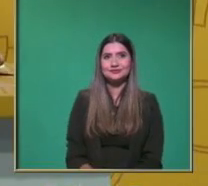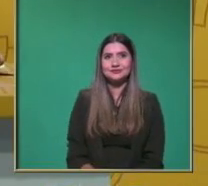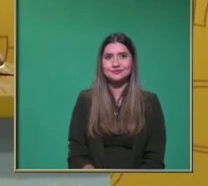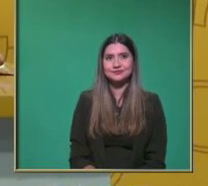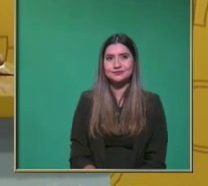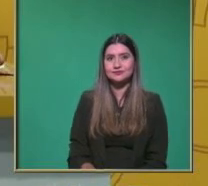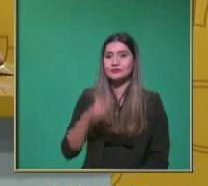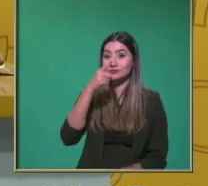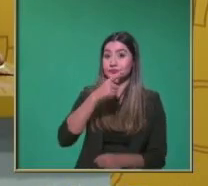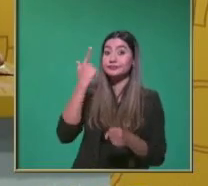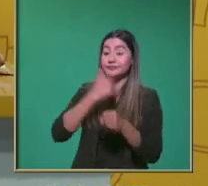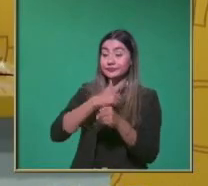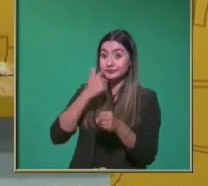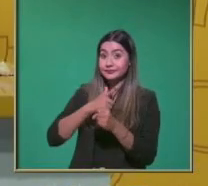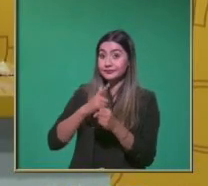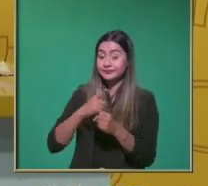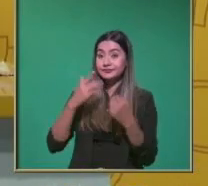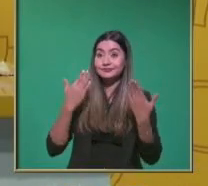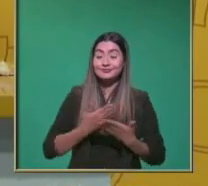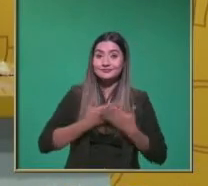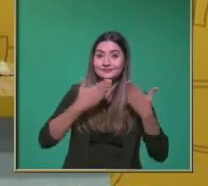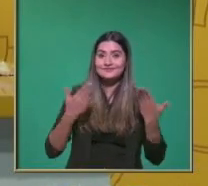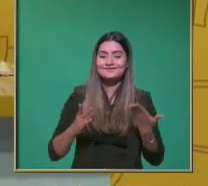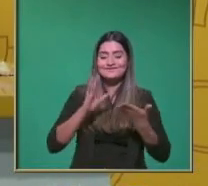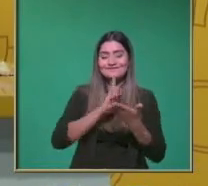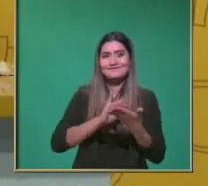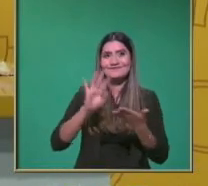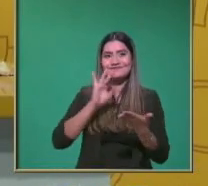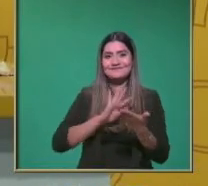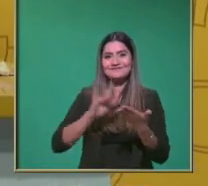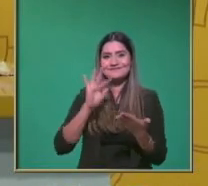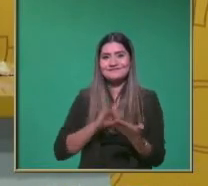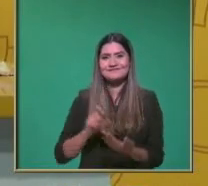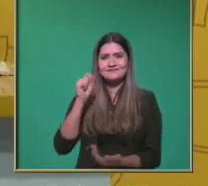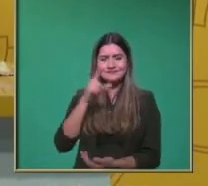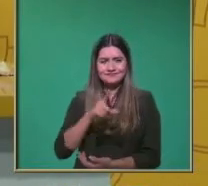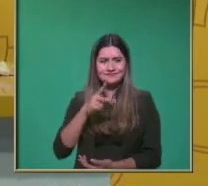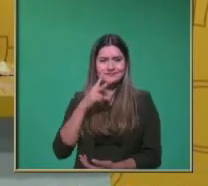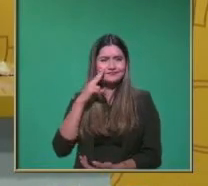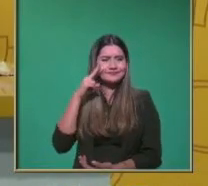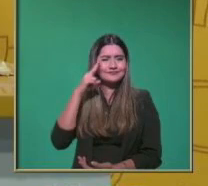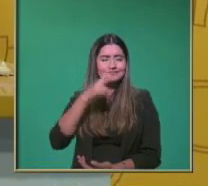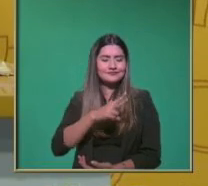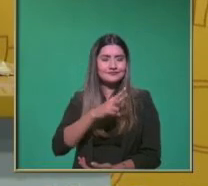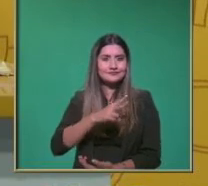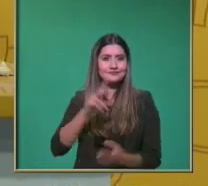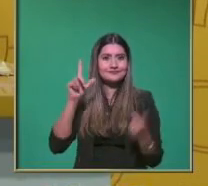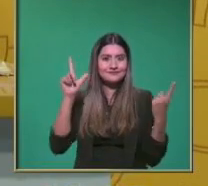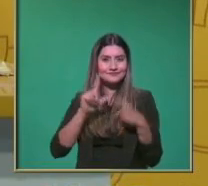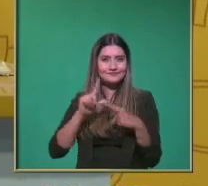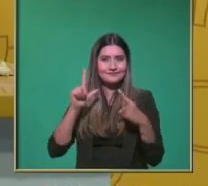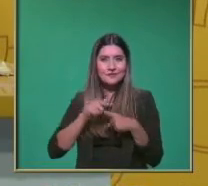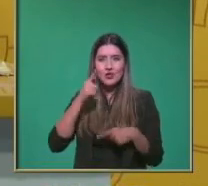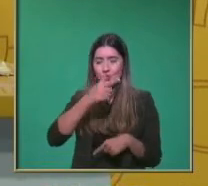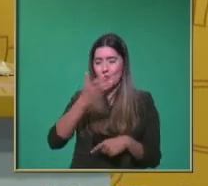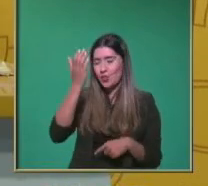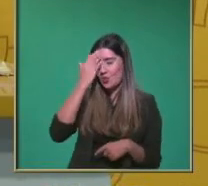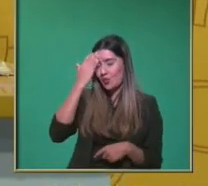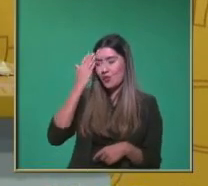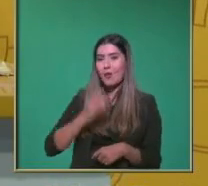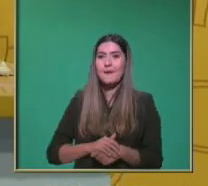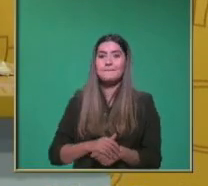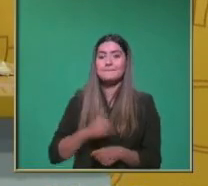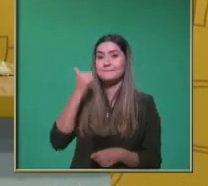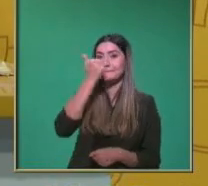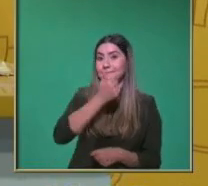que lo identificaste, vas a tratar de leerlo y vas a buscar, de perdido las letras, los niños de primero las letras que conocen, los de segundo